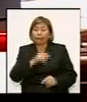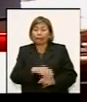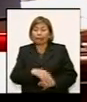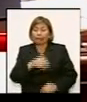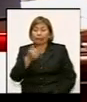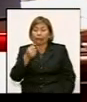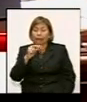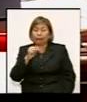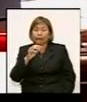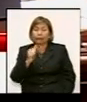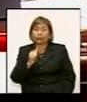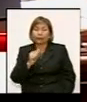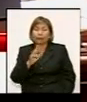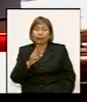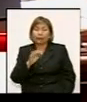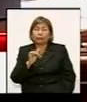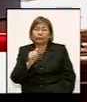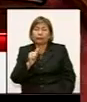Ana María Choquehuanca.